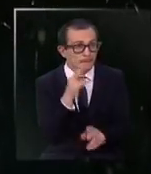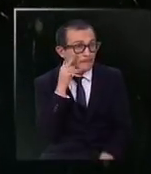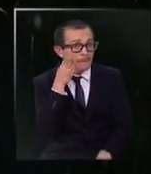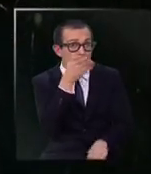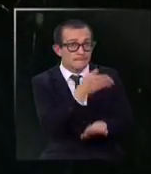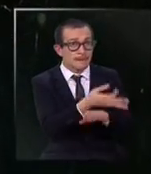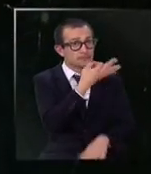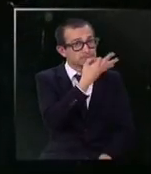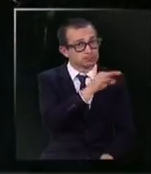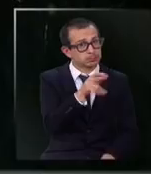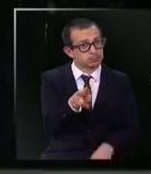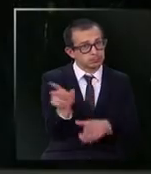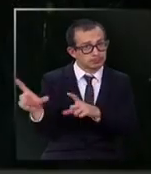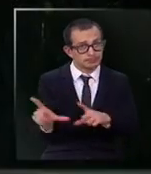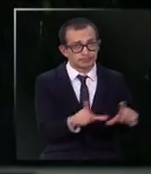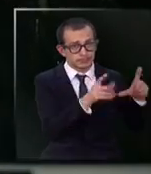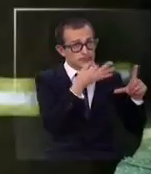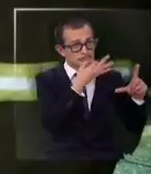estas declaraciones.